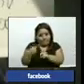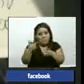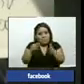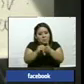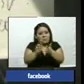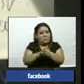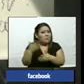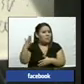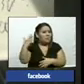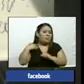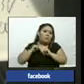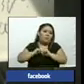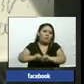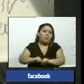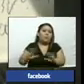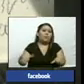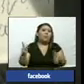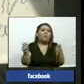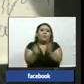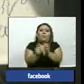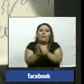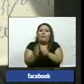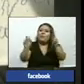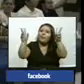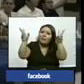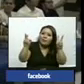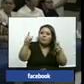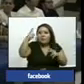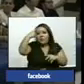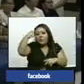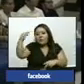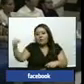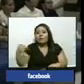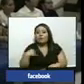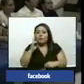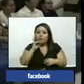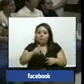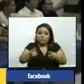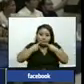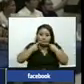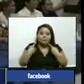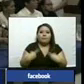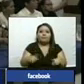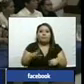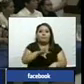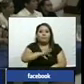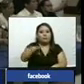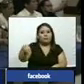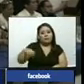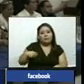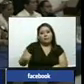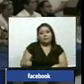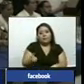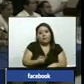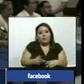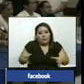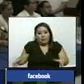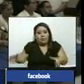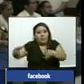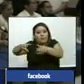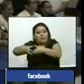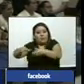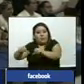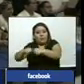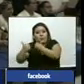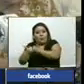que murieron en el marco del conflicto sociopolítico de Nicaragua. Así lo denunciaron los familiares de las víctimas organizados en la